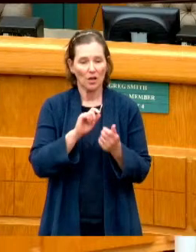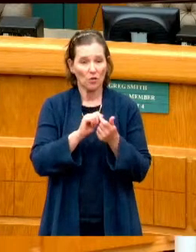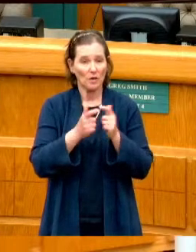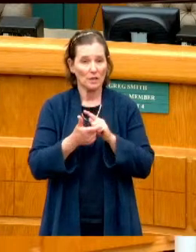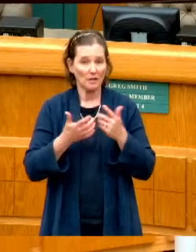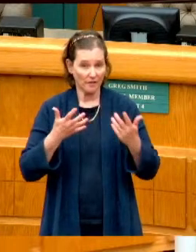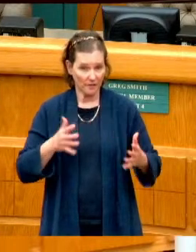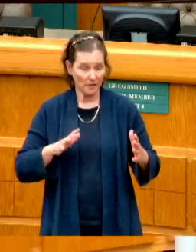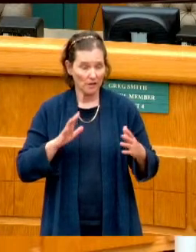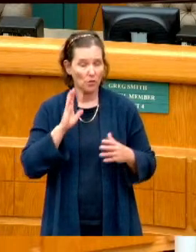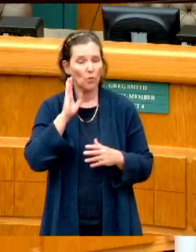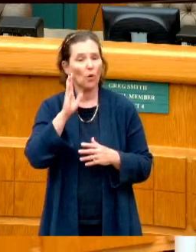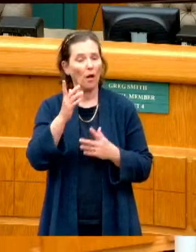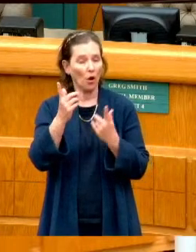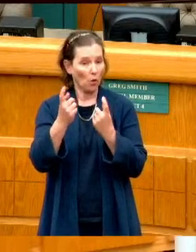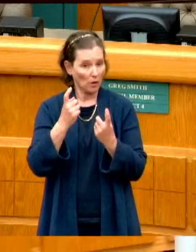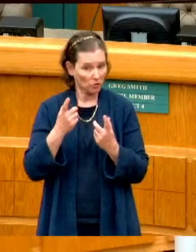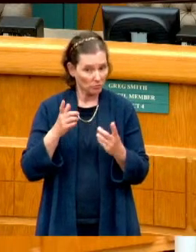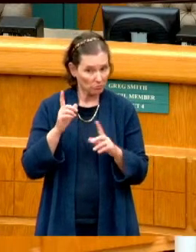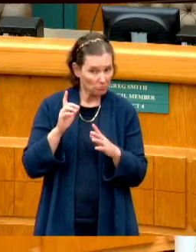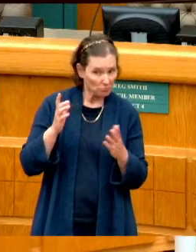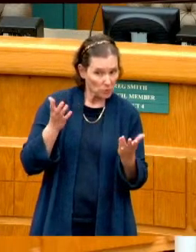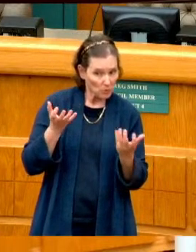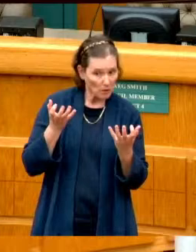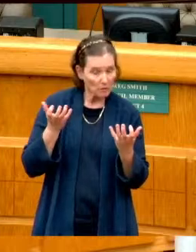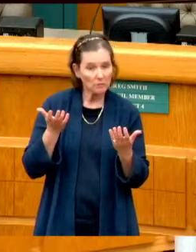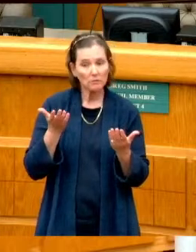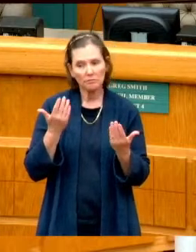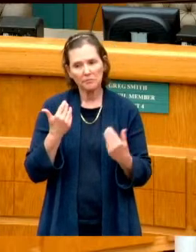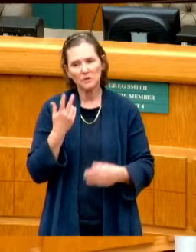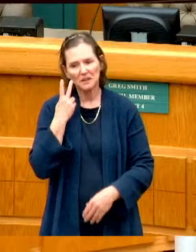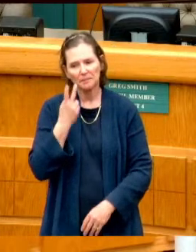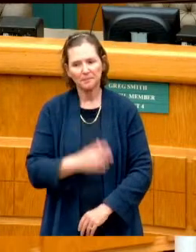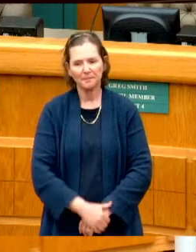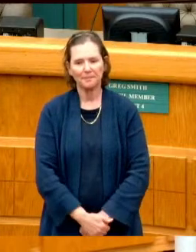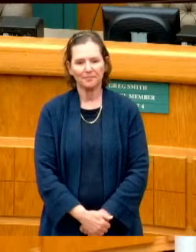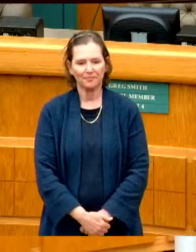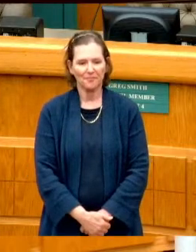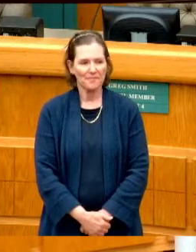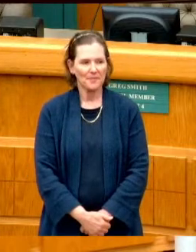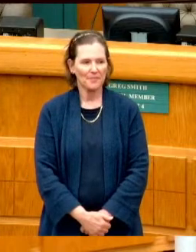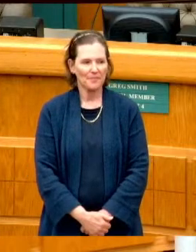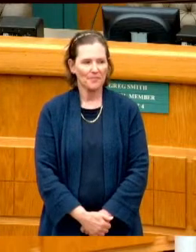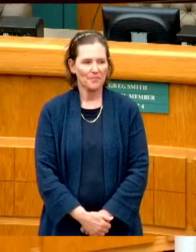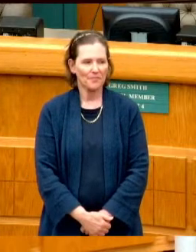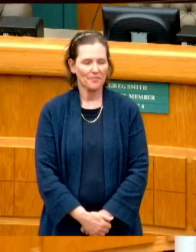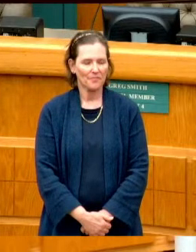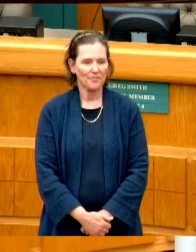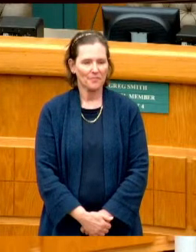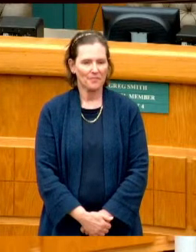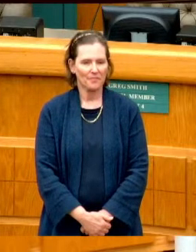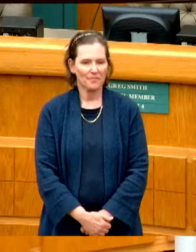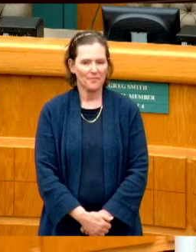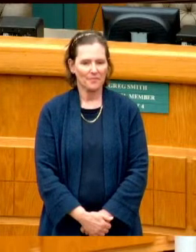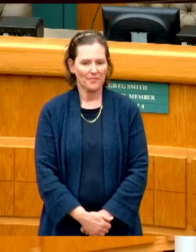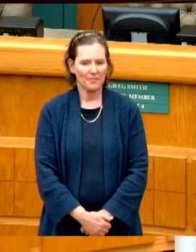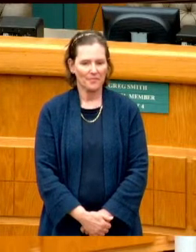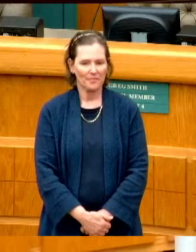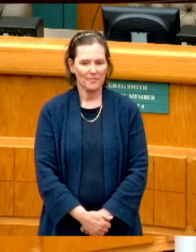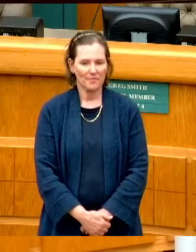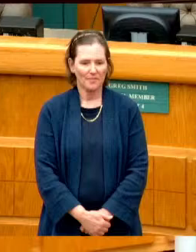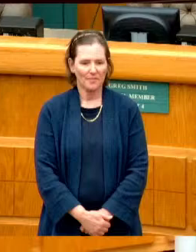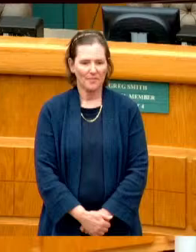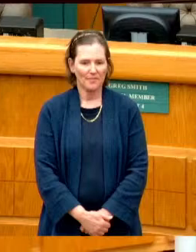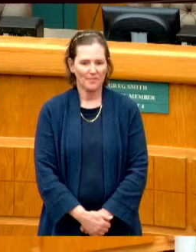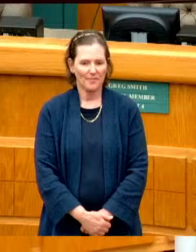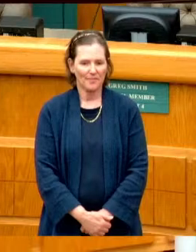Strike Teams, se pueden movilizar en áreas más pequeñas para apresurar así la vacunación. La próxima semana, cuando las vacunas estén disponibles para cualquier persona